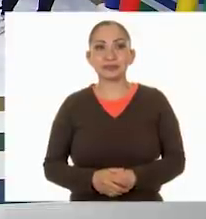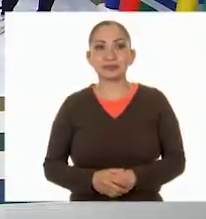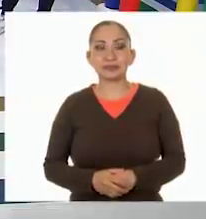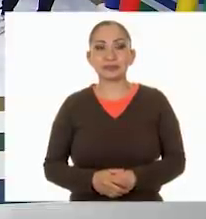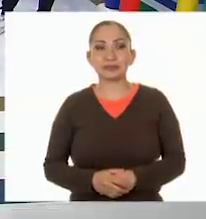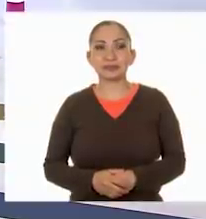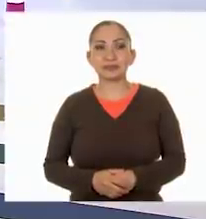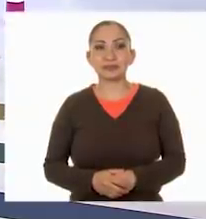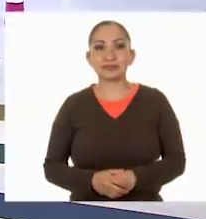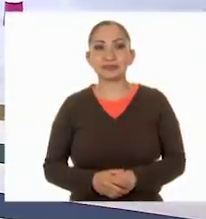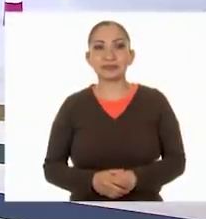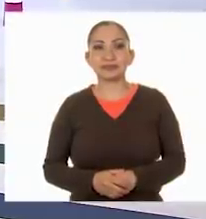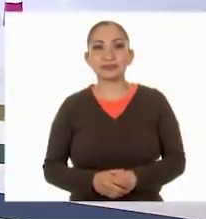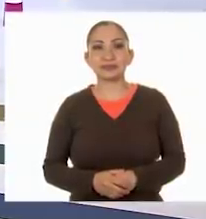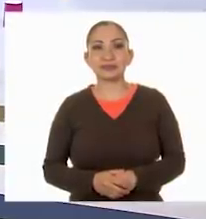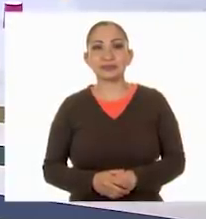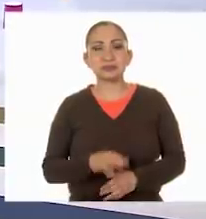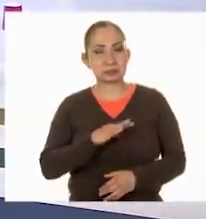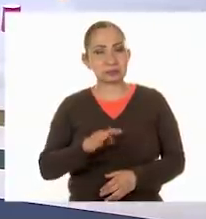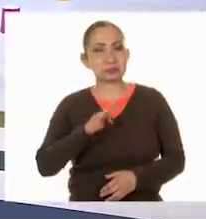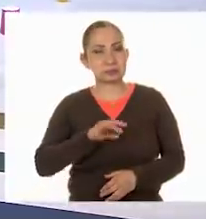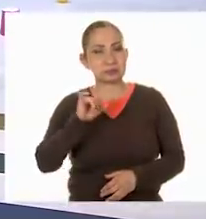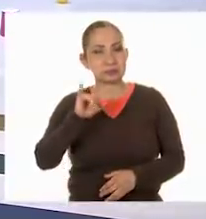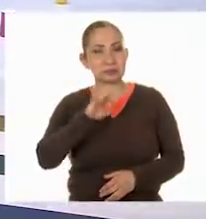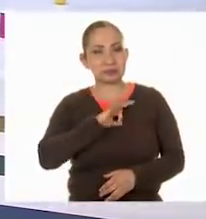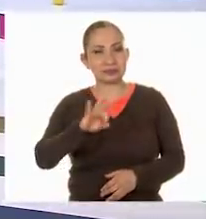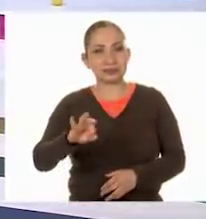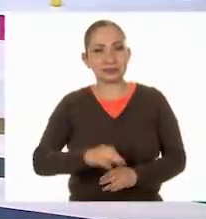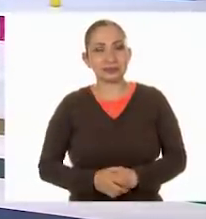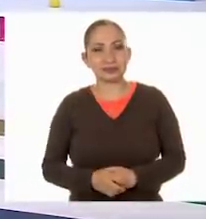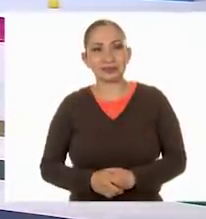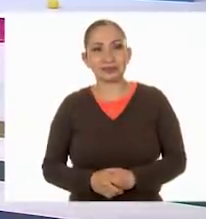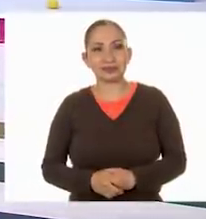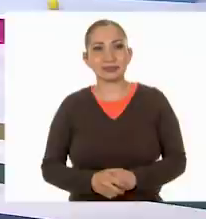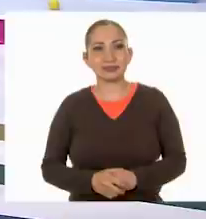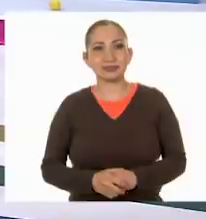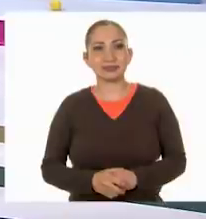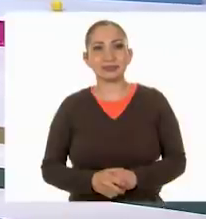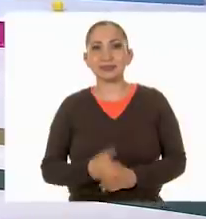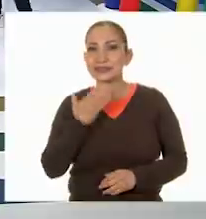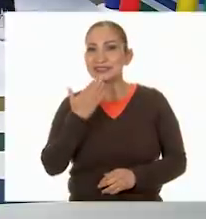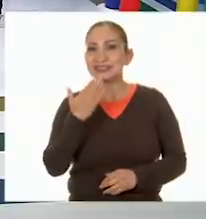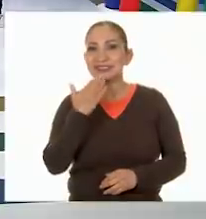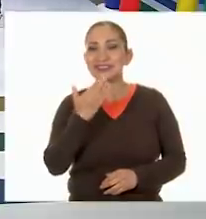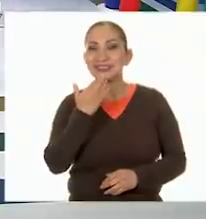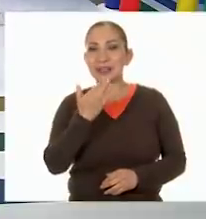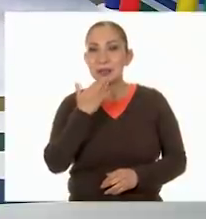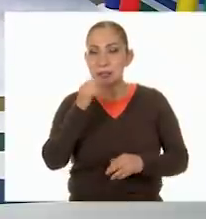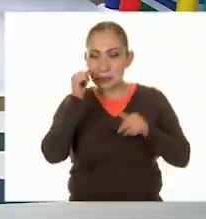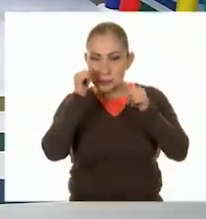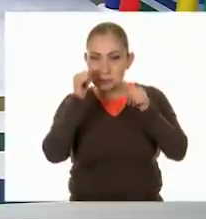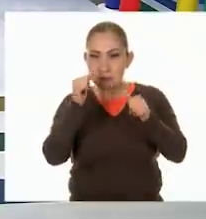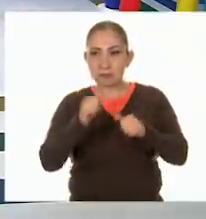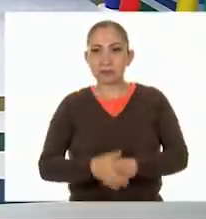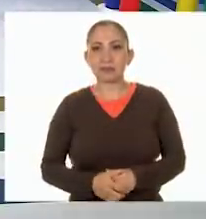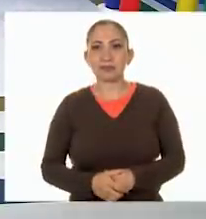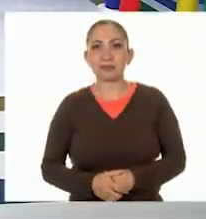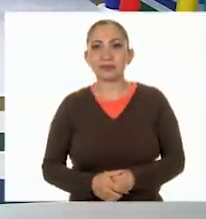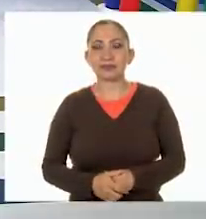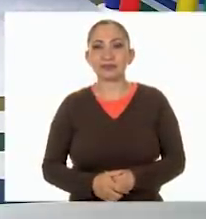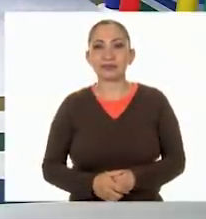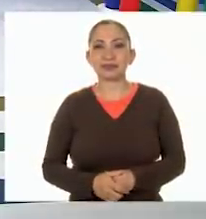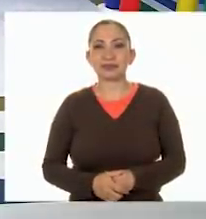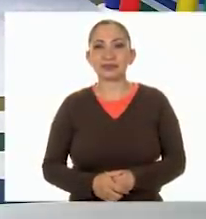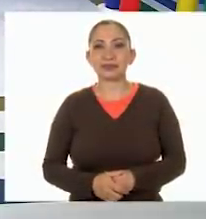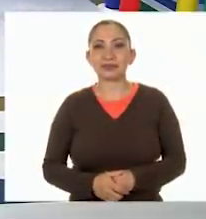arabesca. Ay, ay, ay, ay, a ver si me sale. Sí se puede, sí se puede. No, se necesita fuerza. Bien. Concentración y respiración. Muy